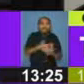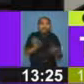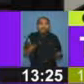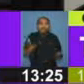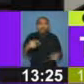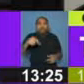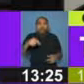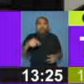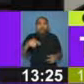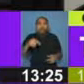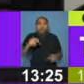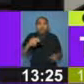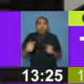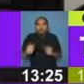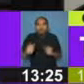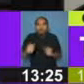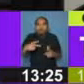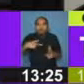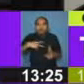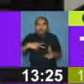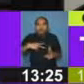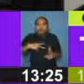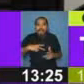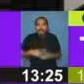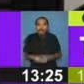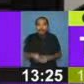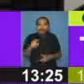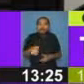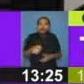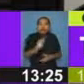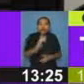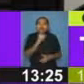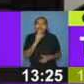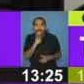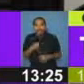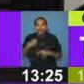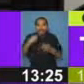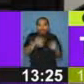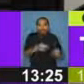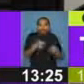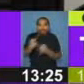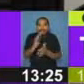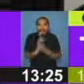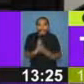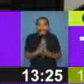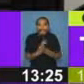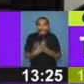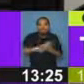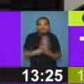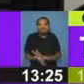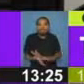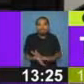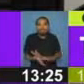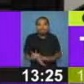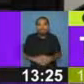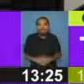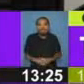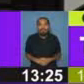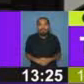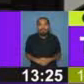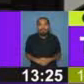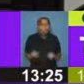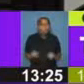y ese puesto de salud va a ser privado y que los medicamentos gratuitos que entreg el hospital va a dejar de entregar no